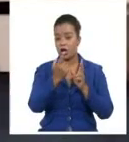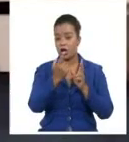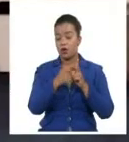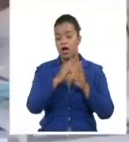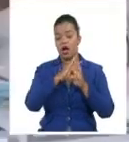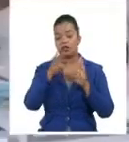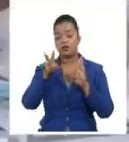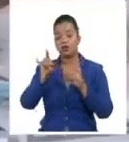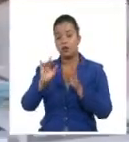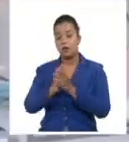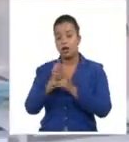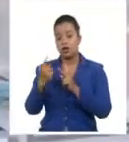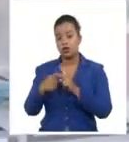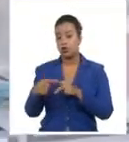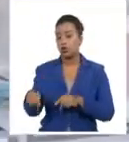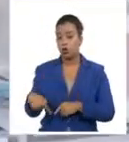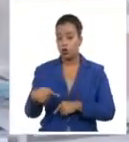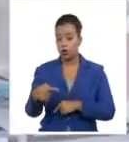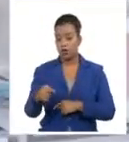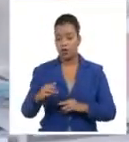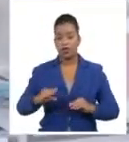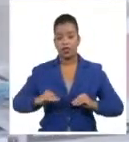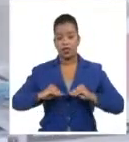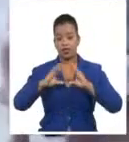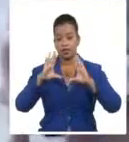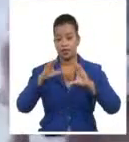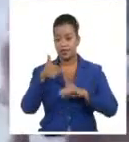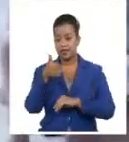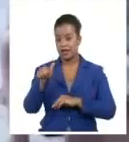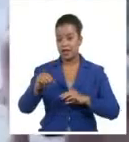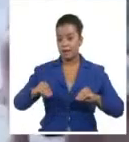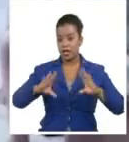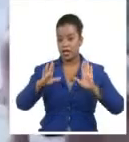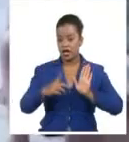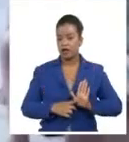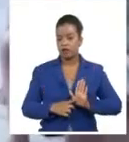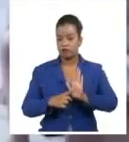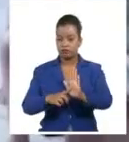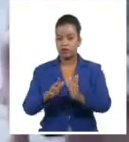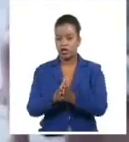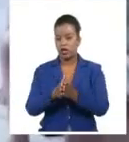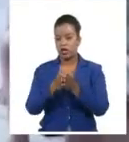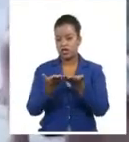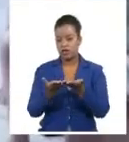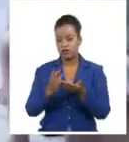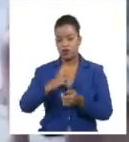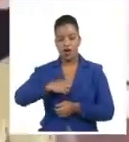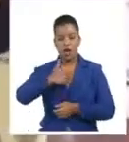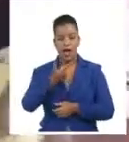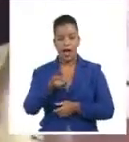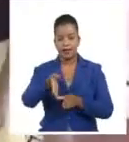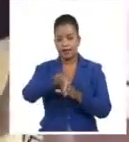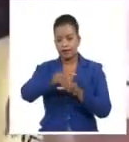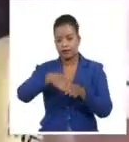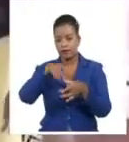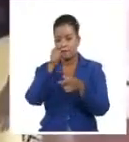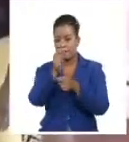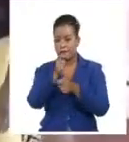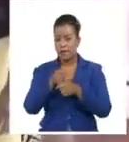mayo. Todos los días a partir de las 10 de la mañana tendremos expoventa de libros de artesanía desde el proyecto Nosotros y desde